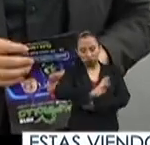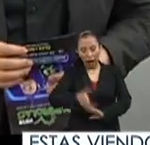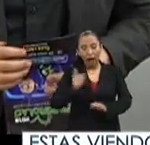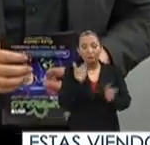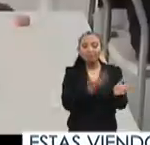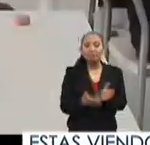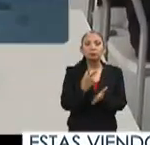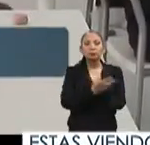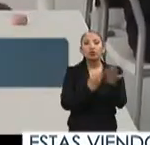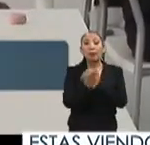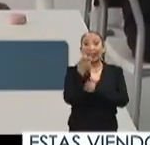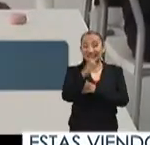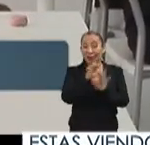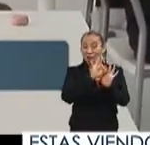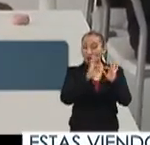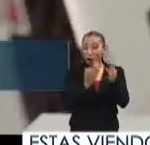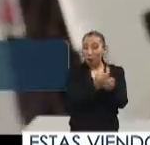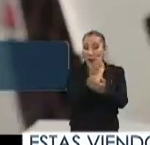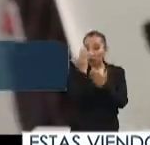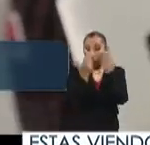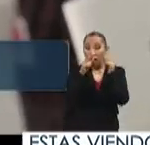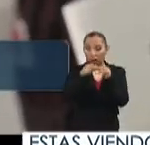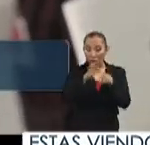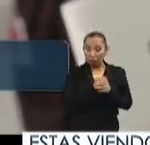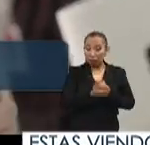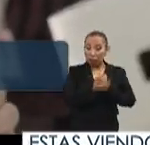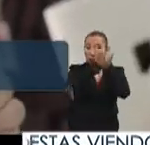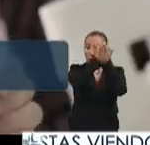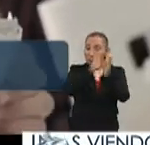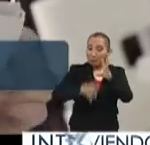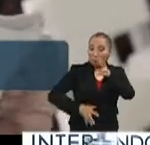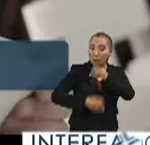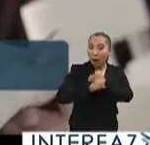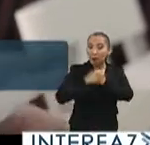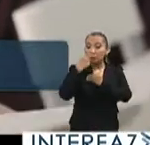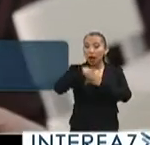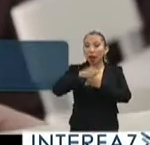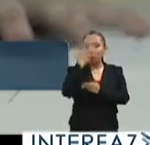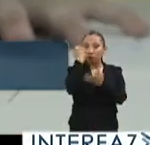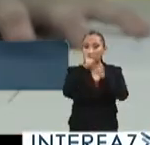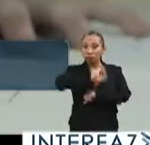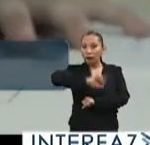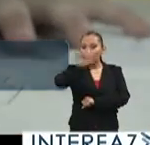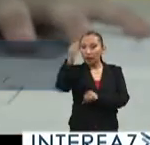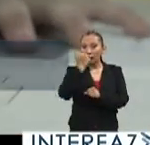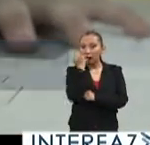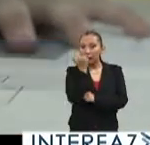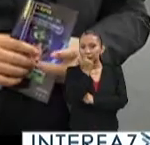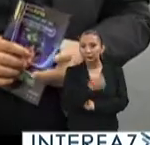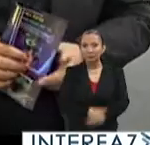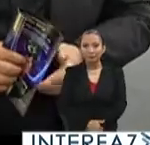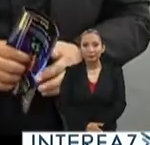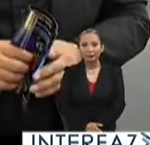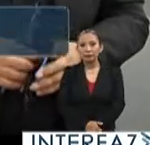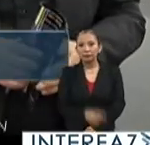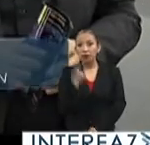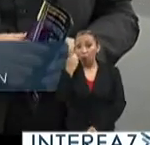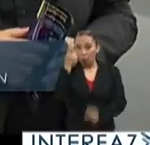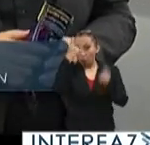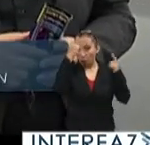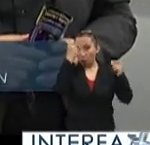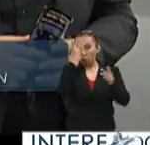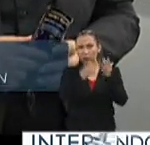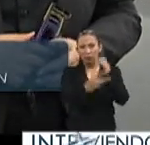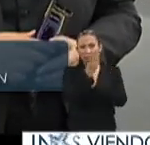nuestro programa. Este método se ha convertido en una alternativa extracurricular para la formación profesional de los alumnos. Uno de nuestros egresados